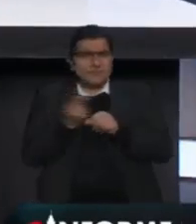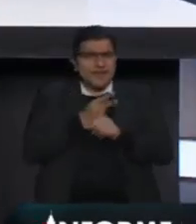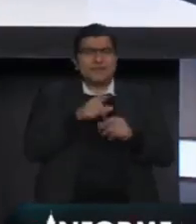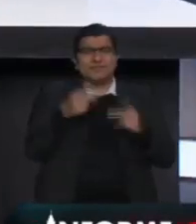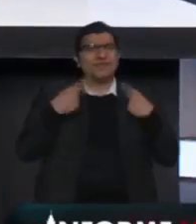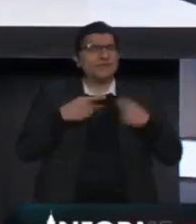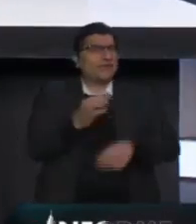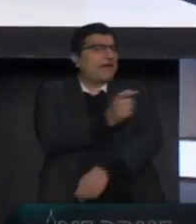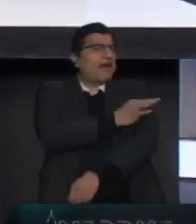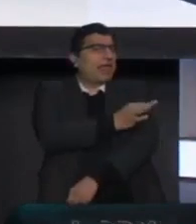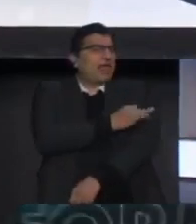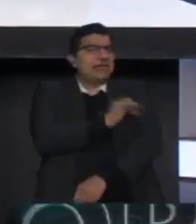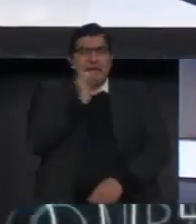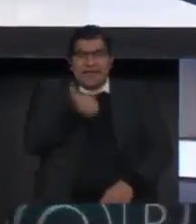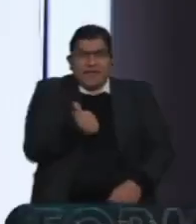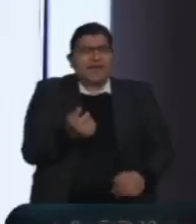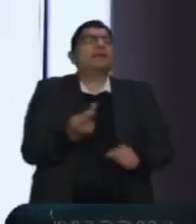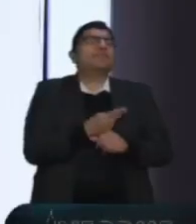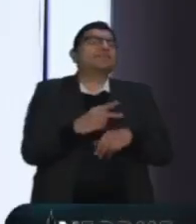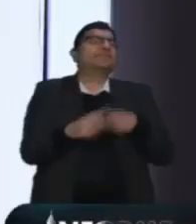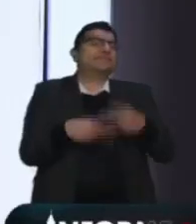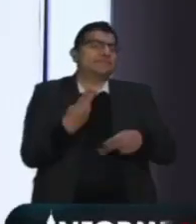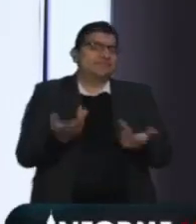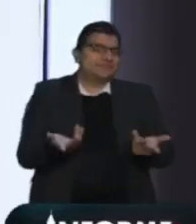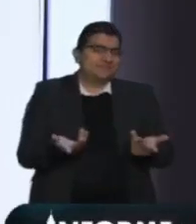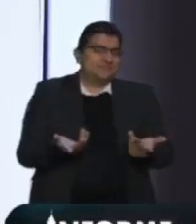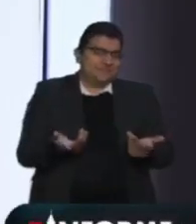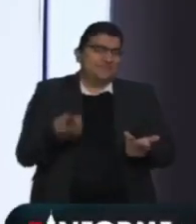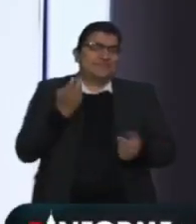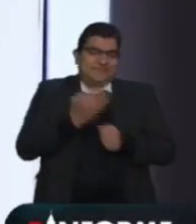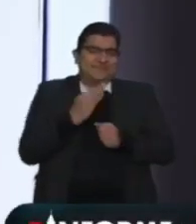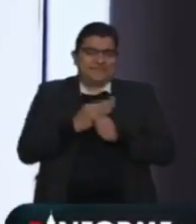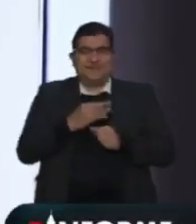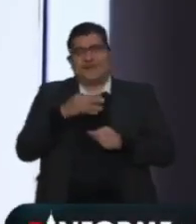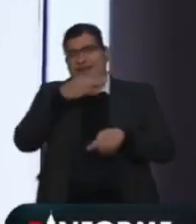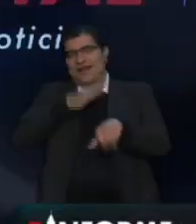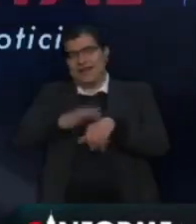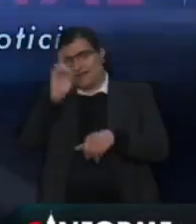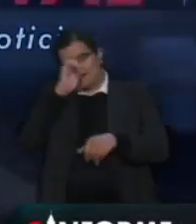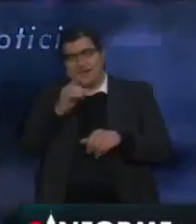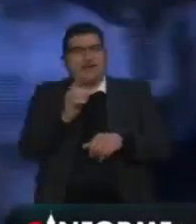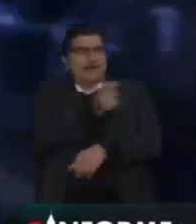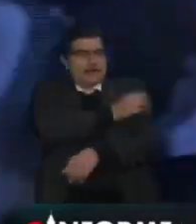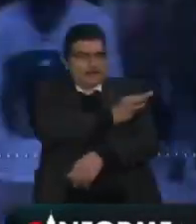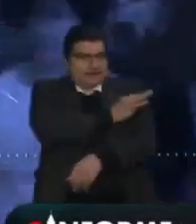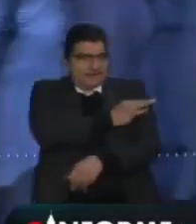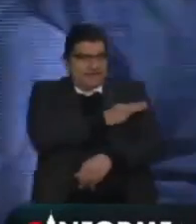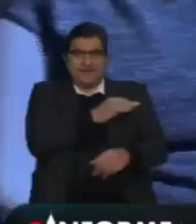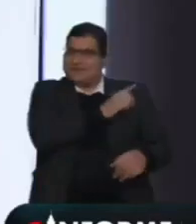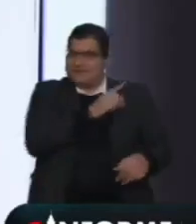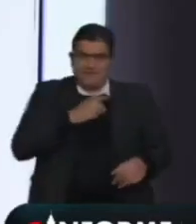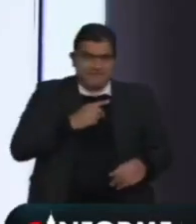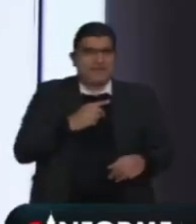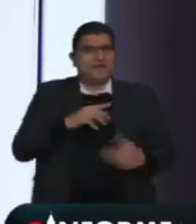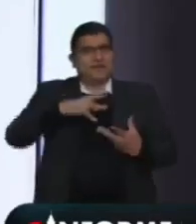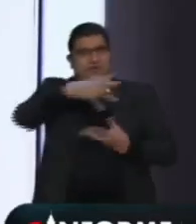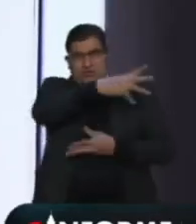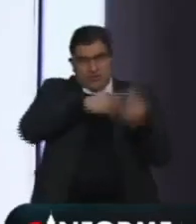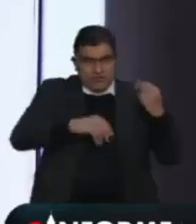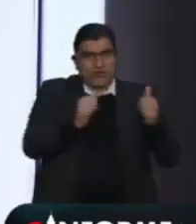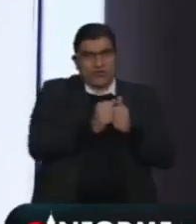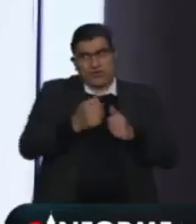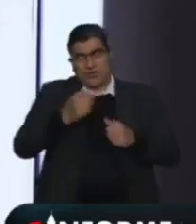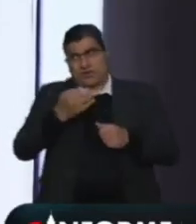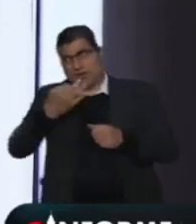se vacunan. Entonces la clave, vacunación Omicron, vacunación no se sustituye con